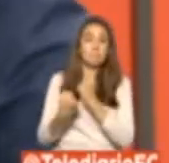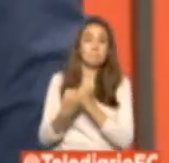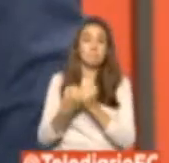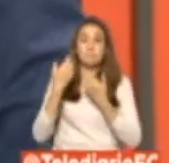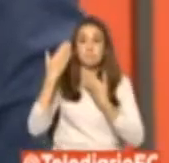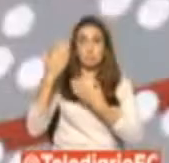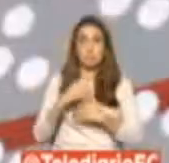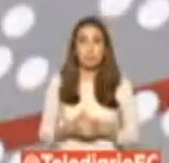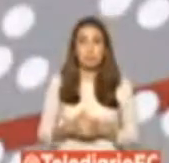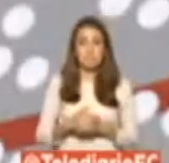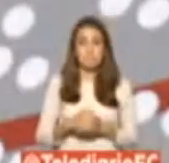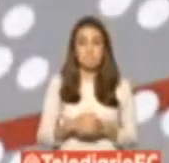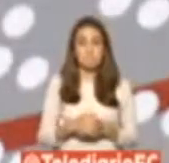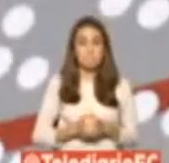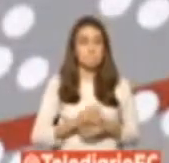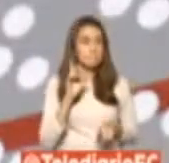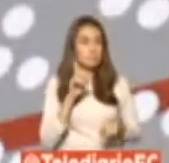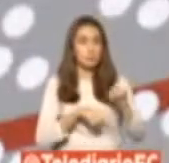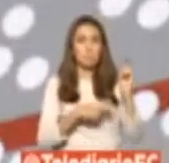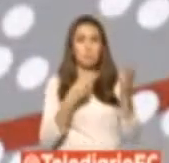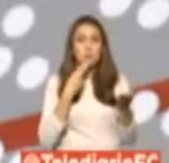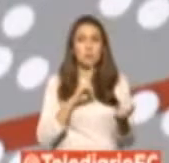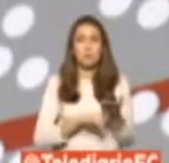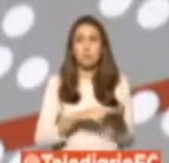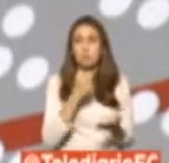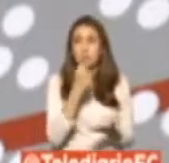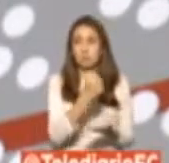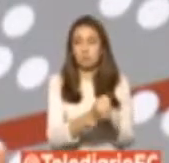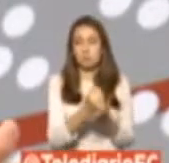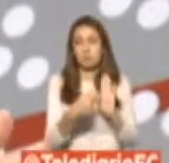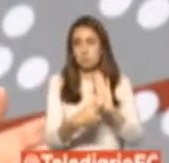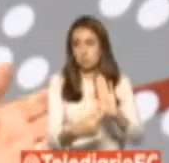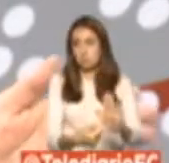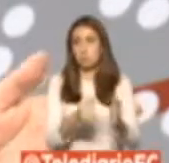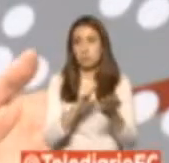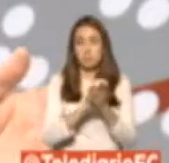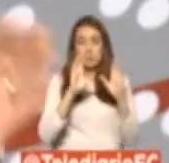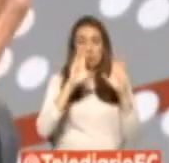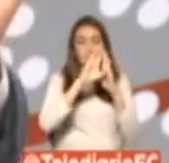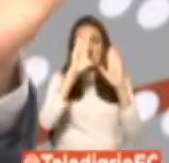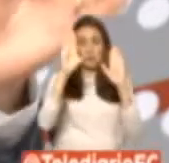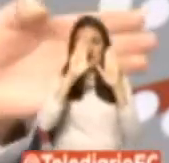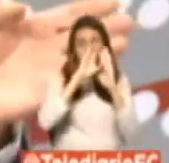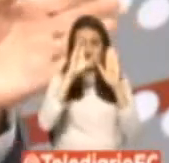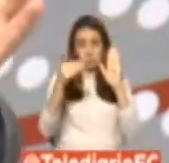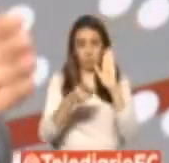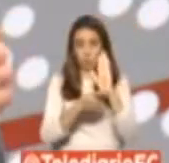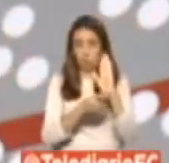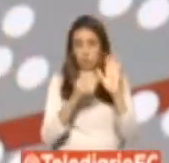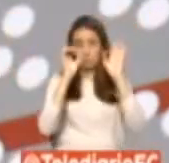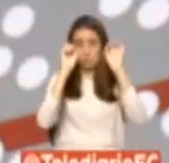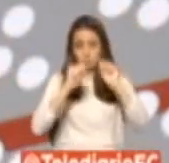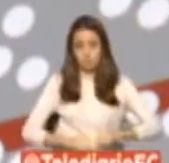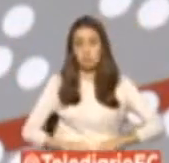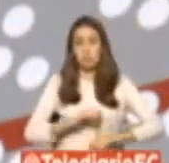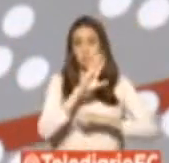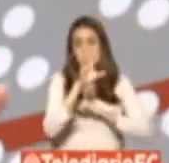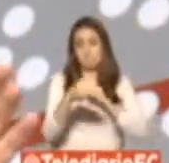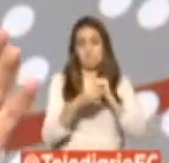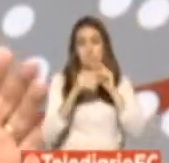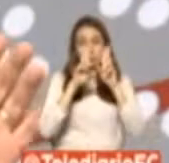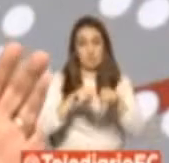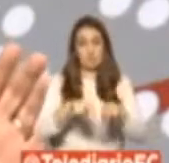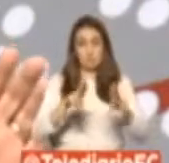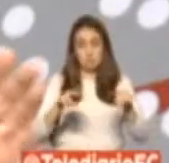partido. Bueno, no podrían ser declarados porque son prohibidos. El Consejo de la Democracia solo admite el aporte de personas